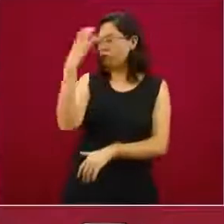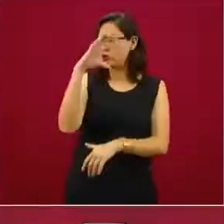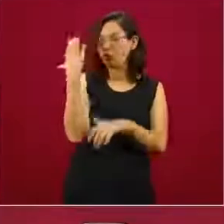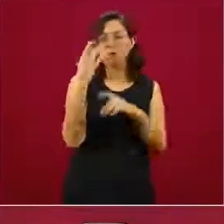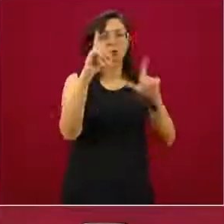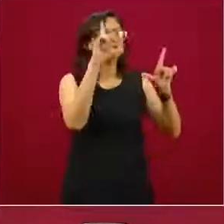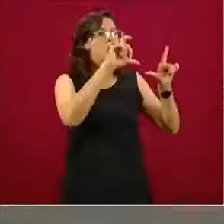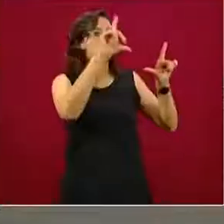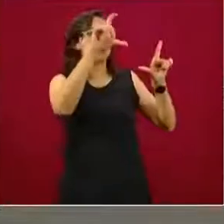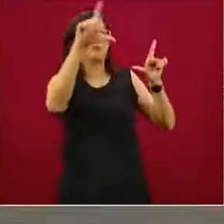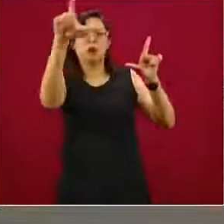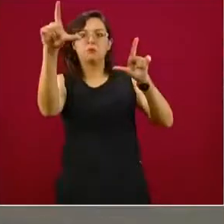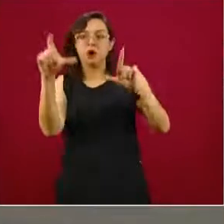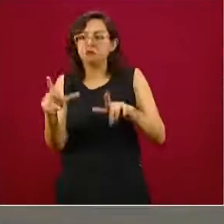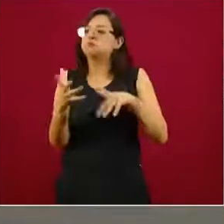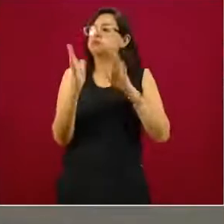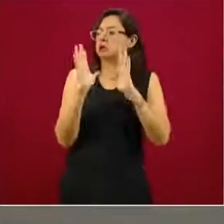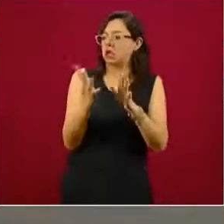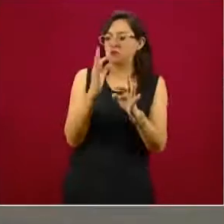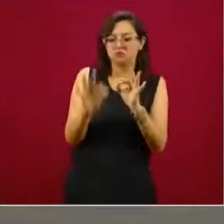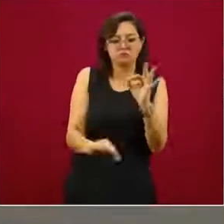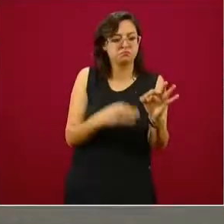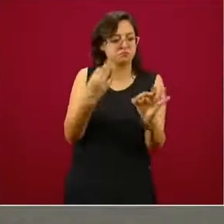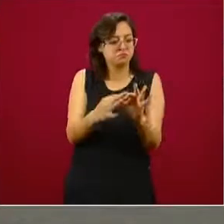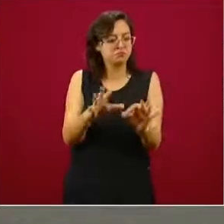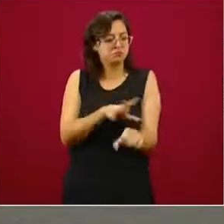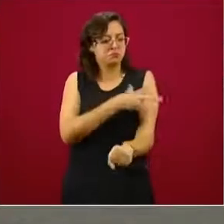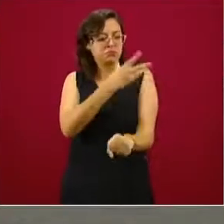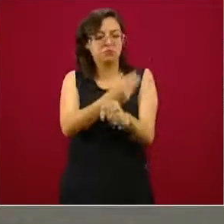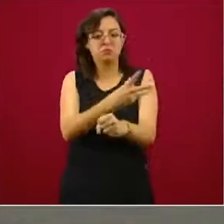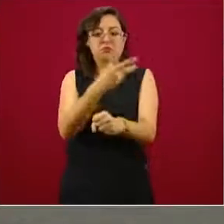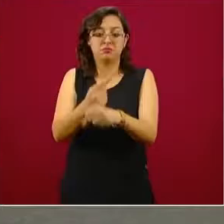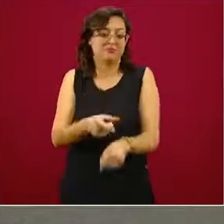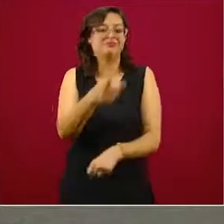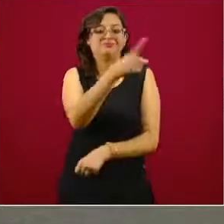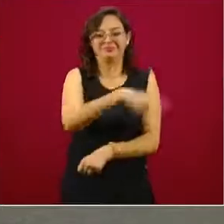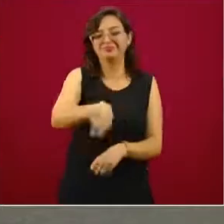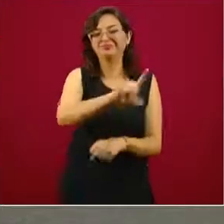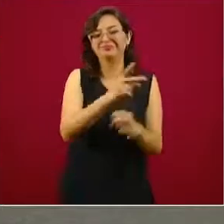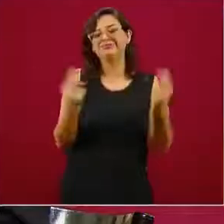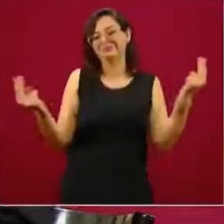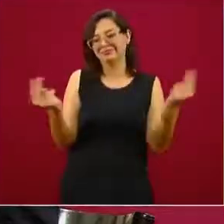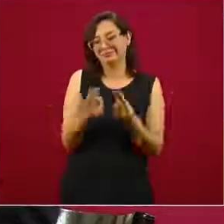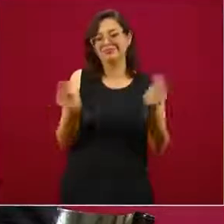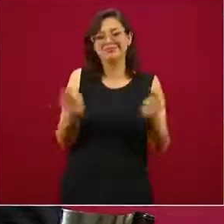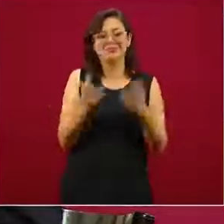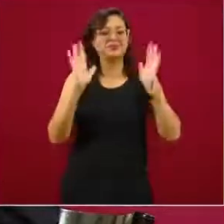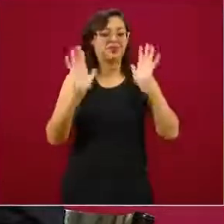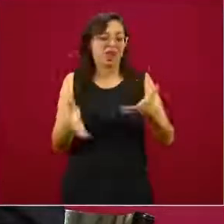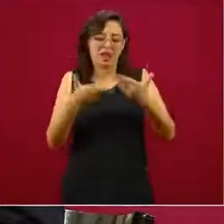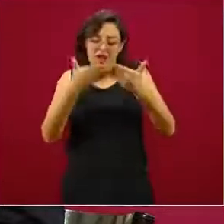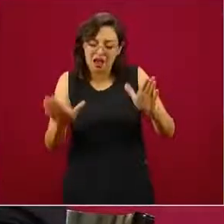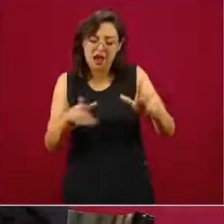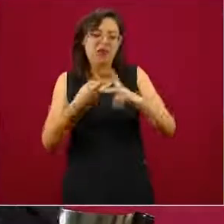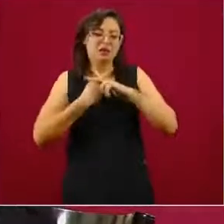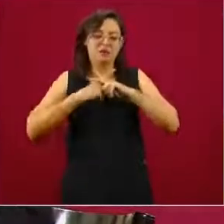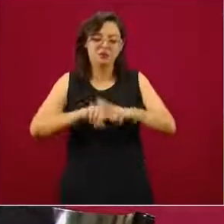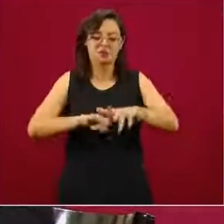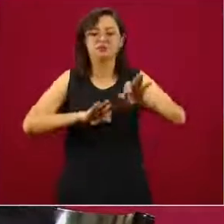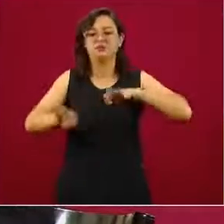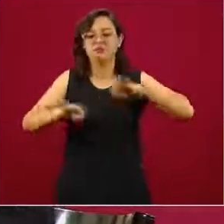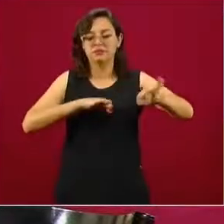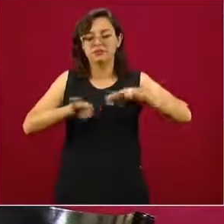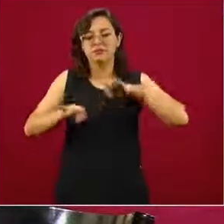ellos nos las enviaron, de ya estamos cumpliendo. Ellos tienen necesidad en muchos casos de poder echar a andar su planta productiva